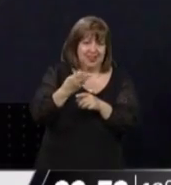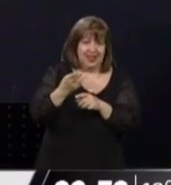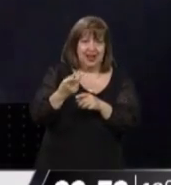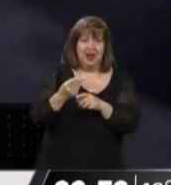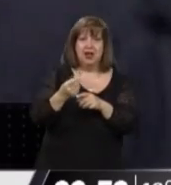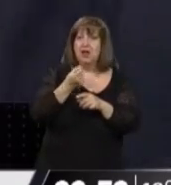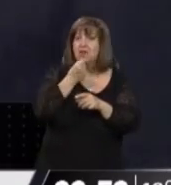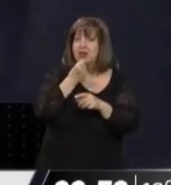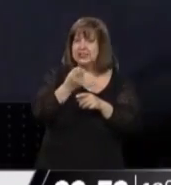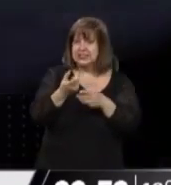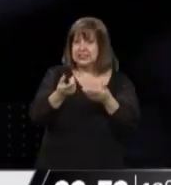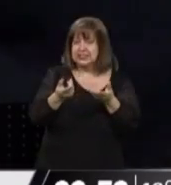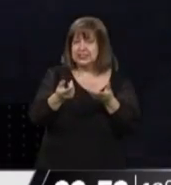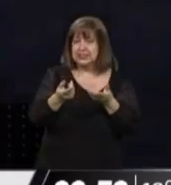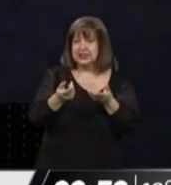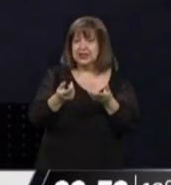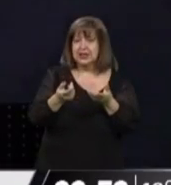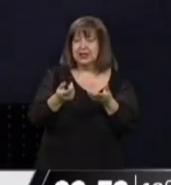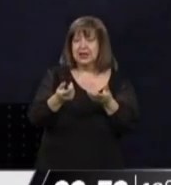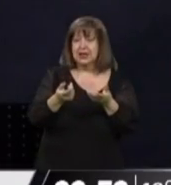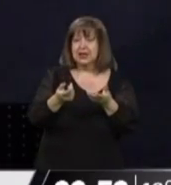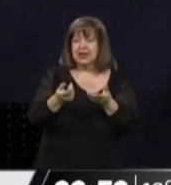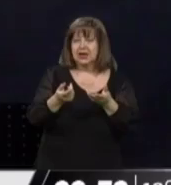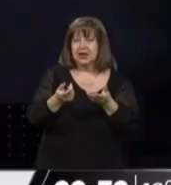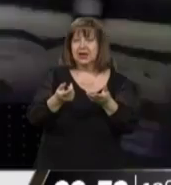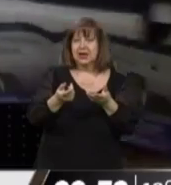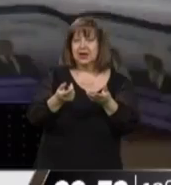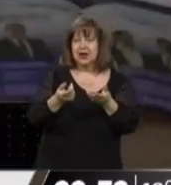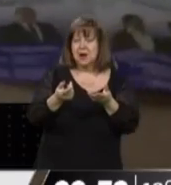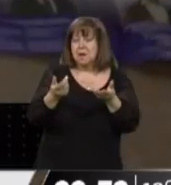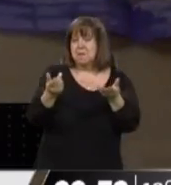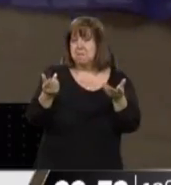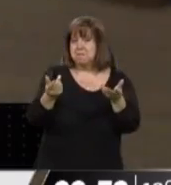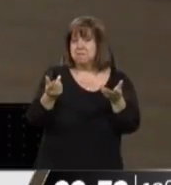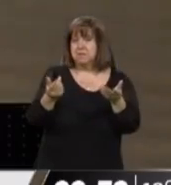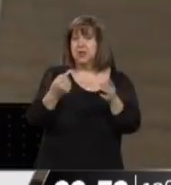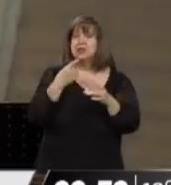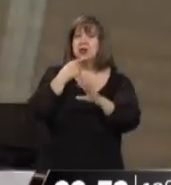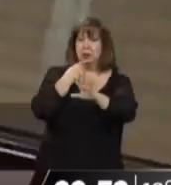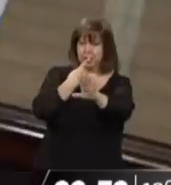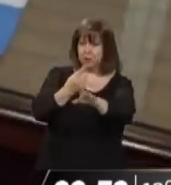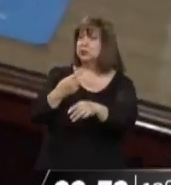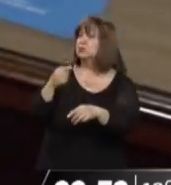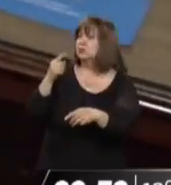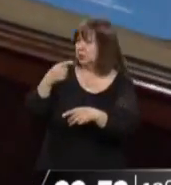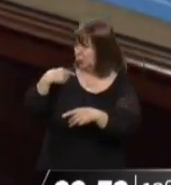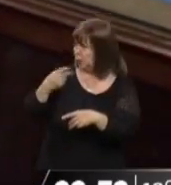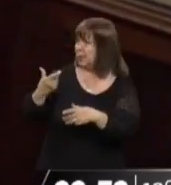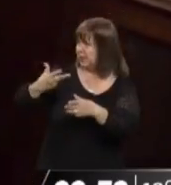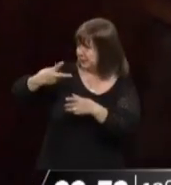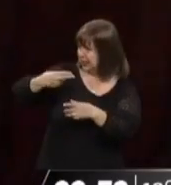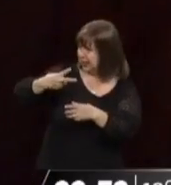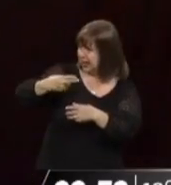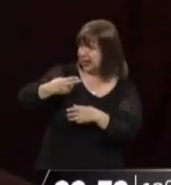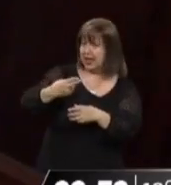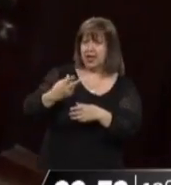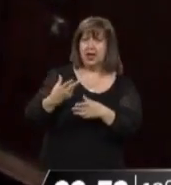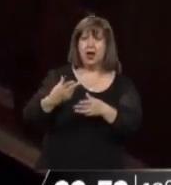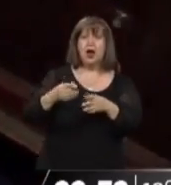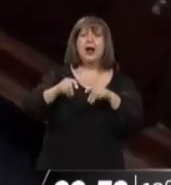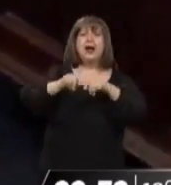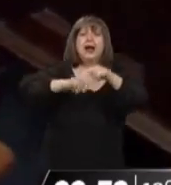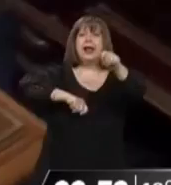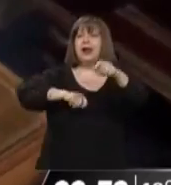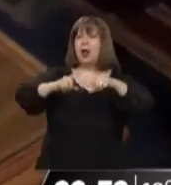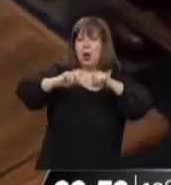para ver si es fácil cortarlo no objeto es buena la pregunta de Sofía objetos cortante no pero puedo llevar una regla